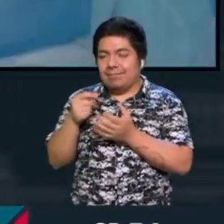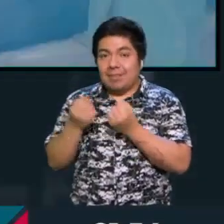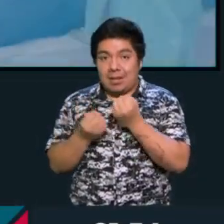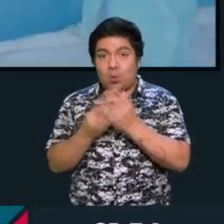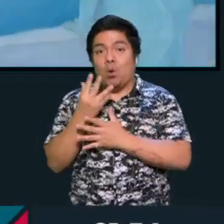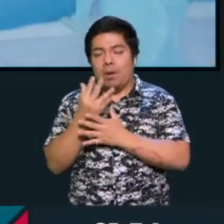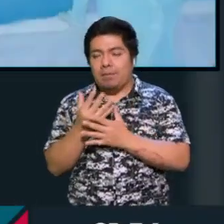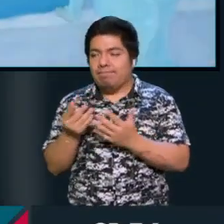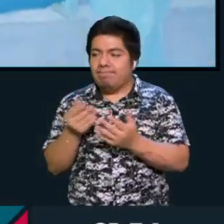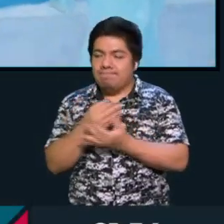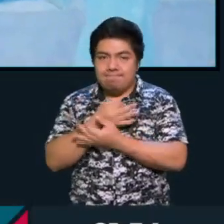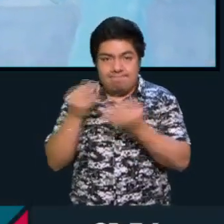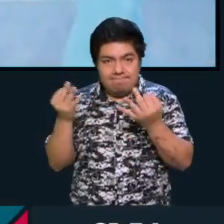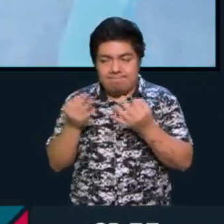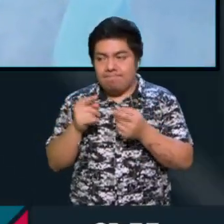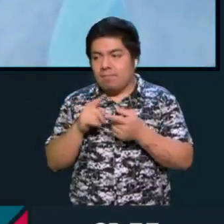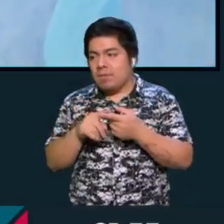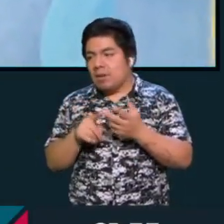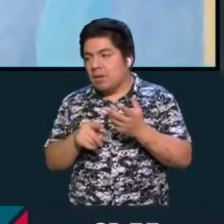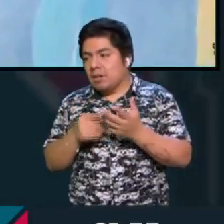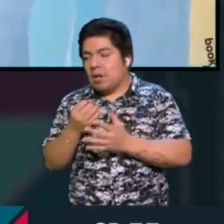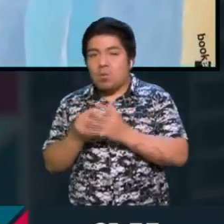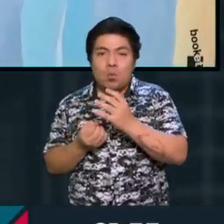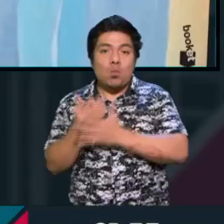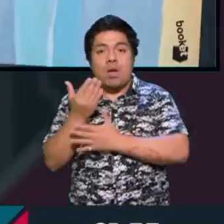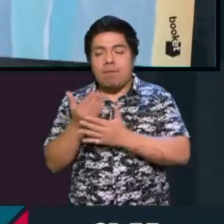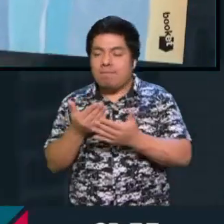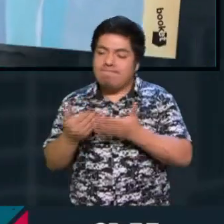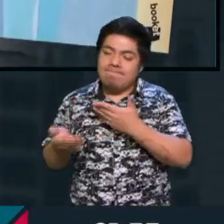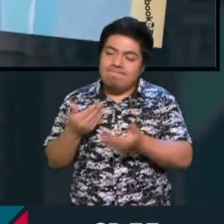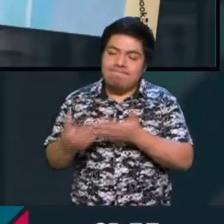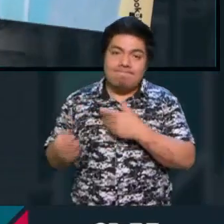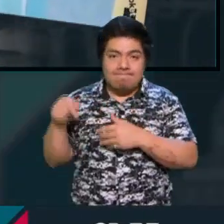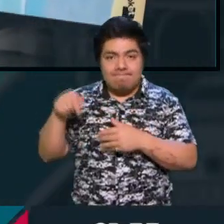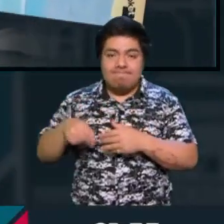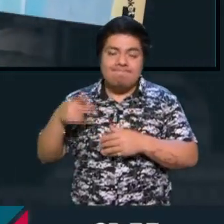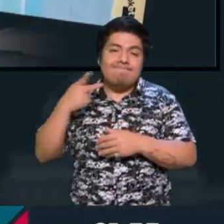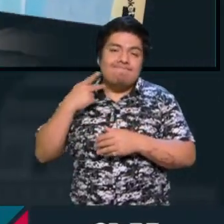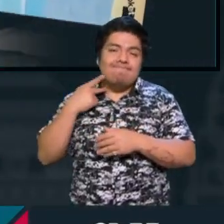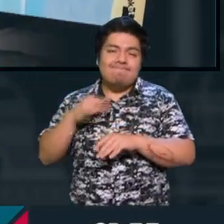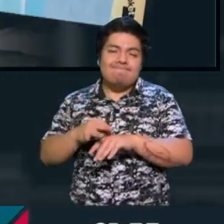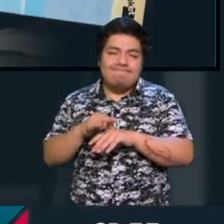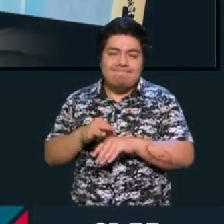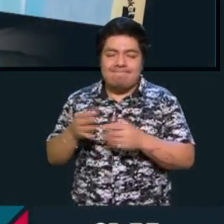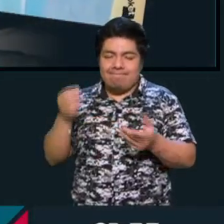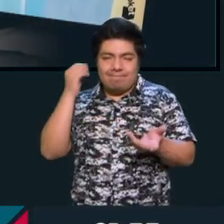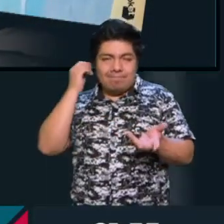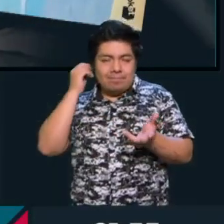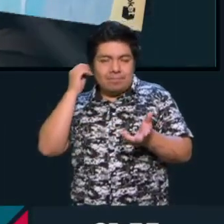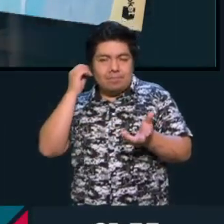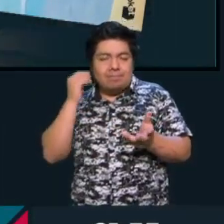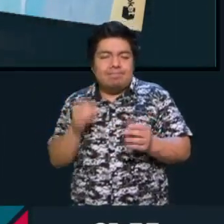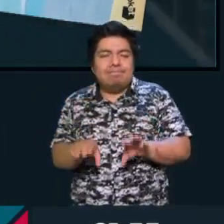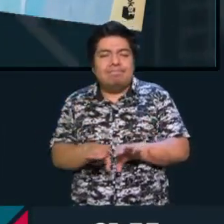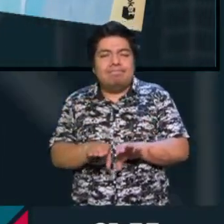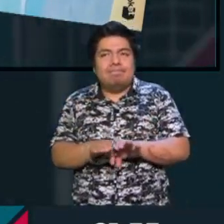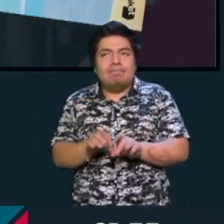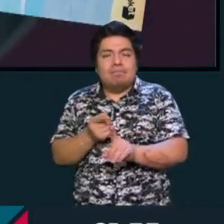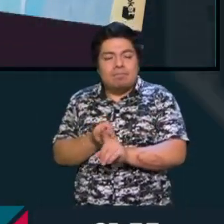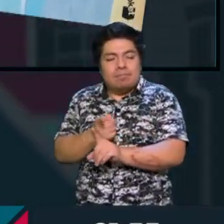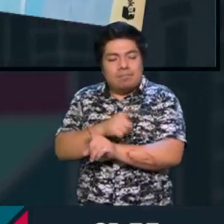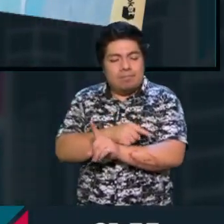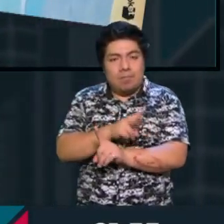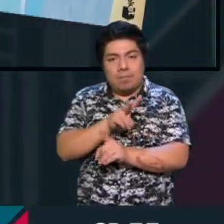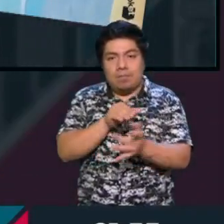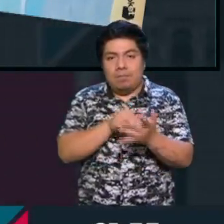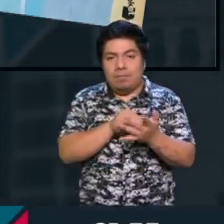nuevas expresiones, a una nueva realidad política, y todo eso se da a partir del